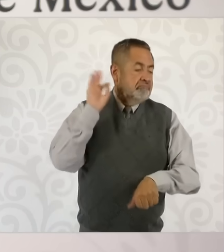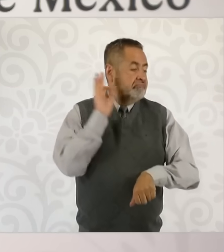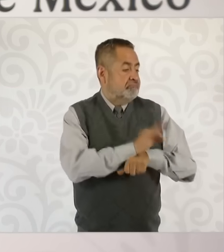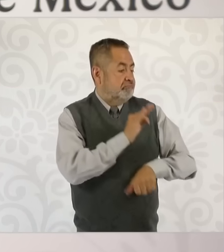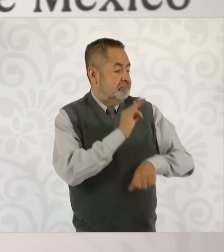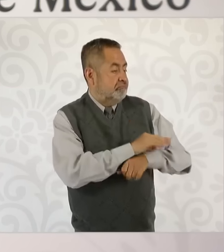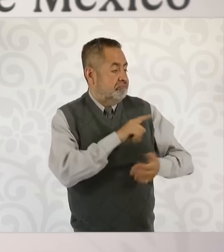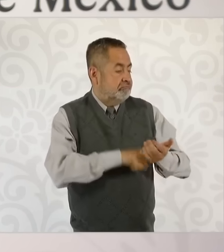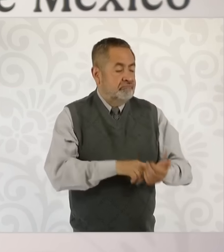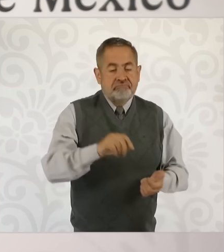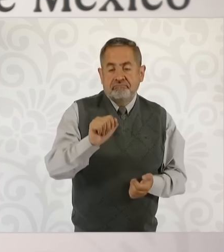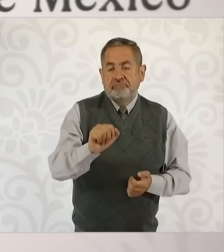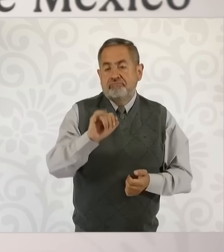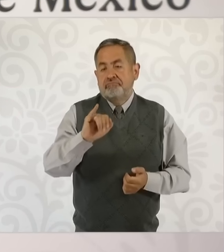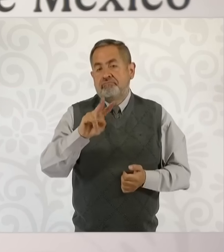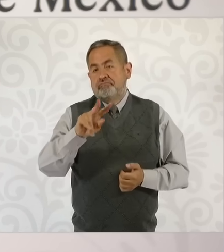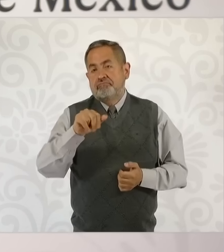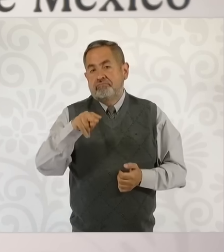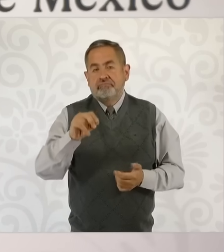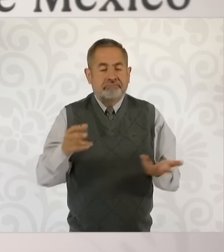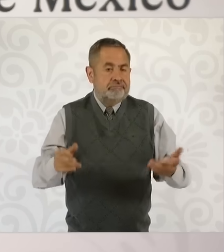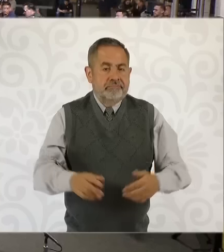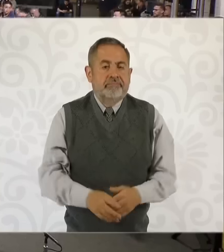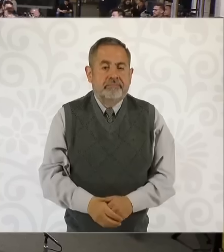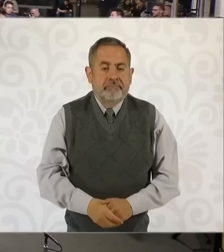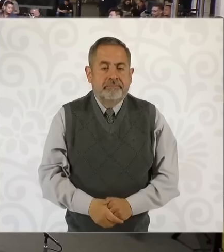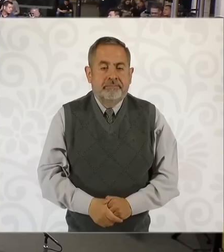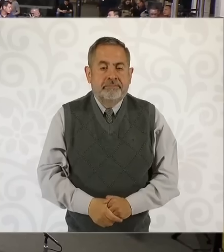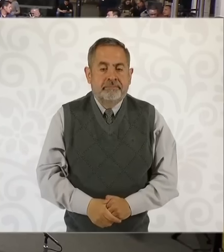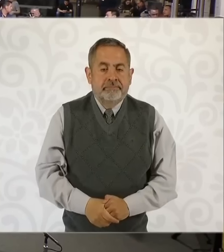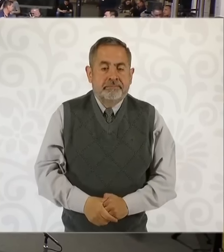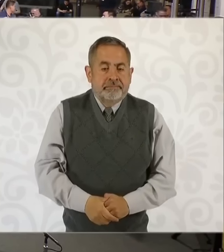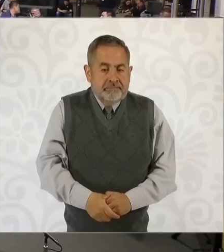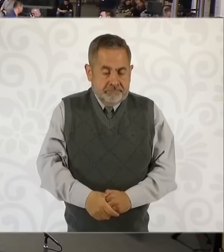aquel. Adelante.